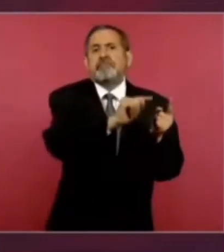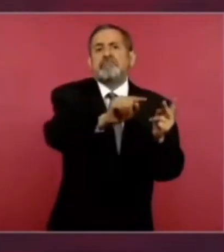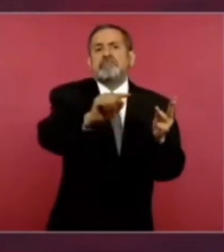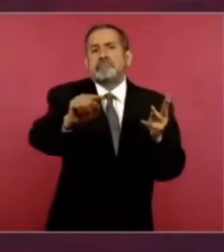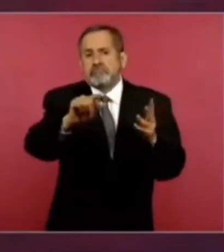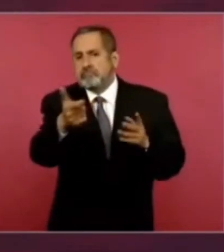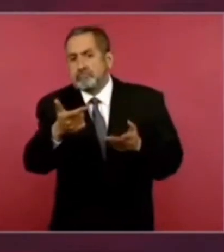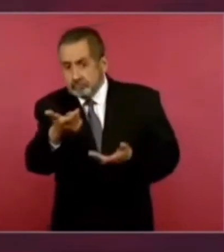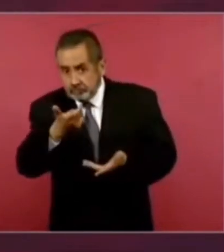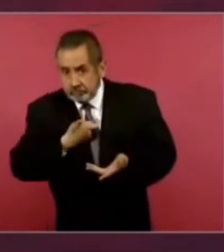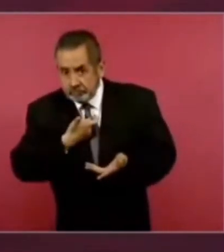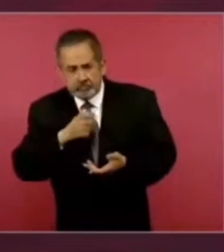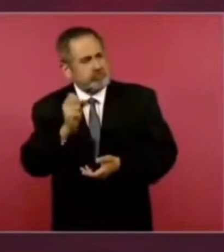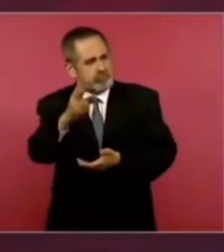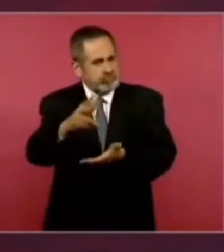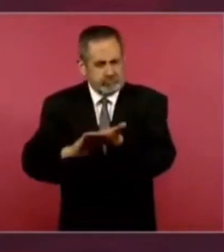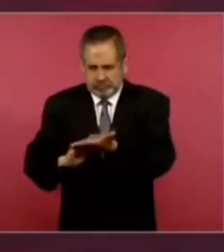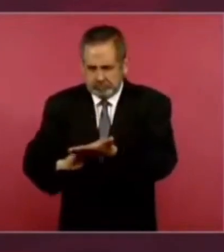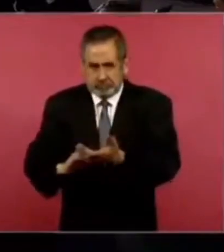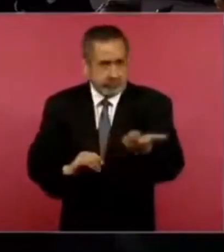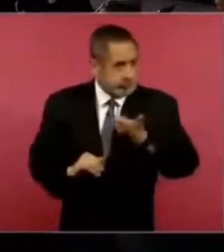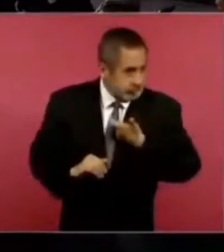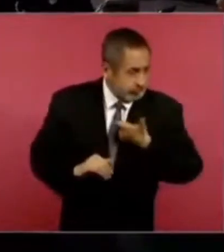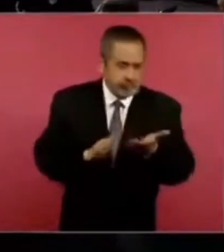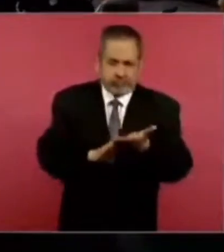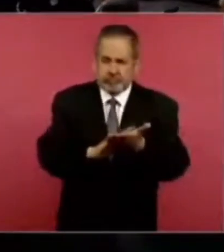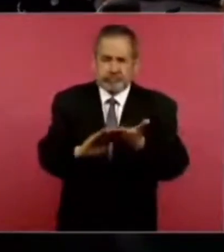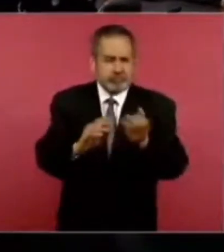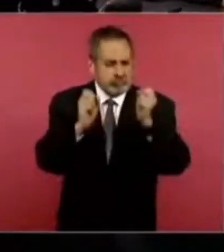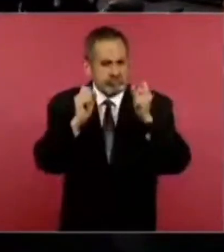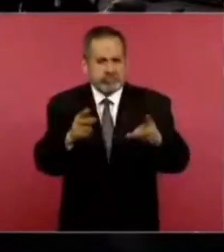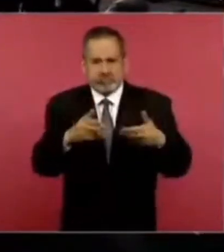el asunto es lo nuestro. O Sí, sea,